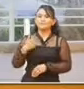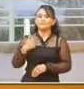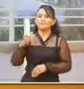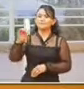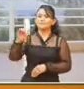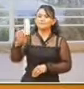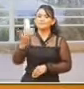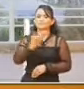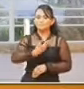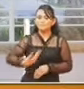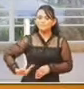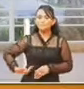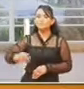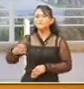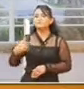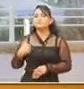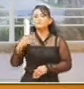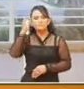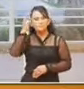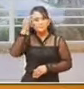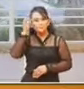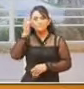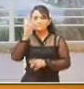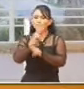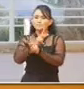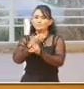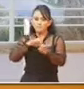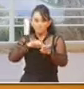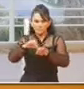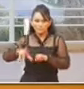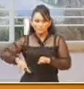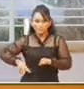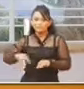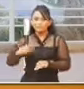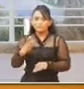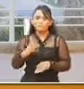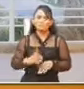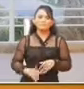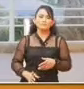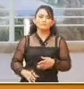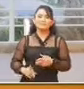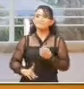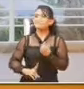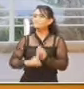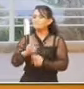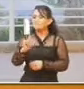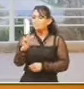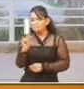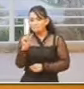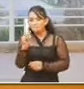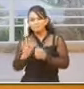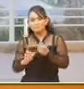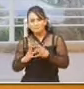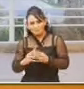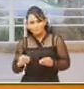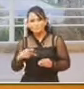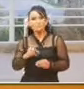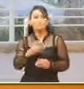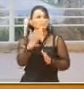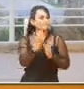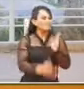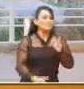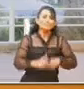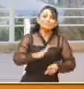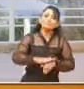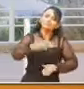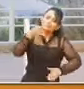a mis compañeras y compañeros, a los servidores públicos en general. Esto resuelve una parte del problema, pero sigue habiendo muchos pendientes que atender para poder resolver